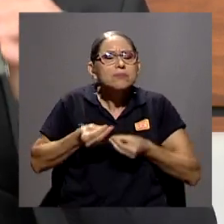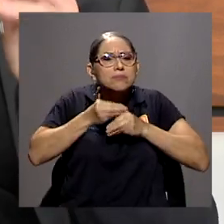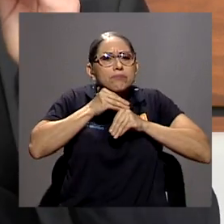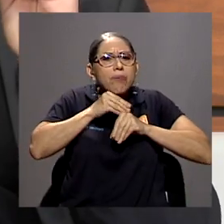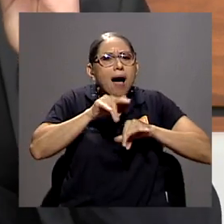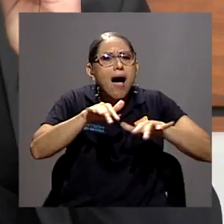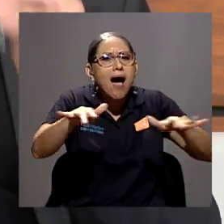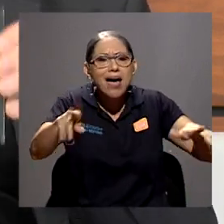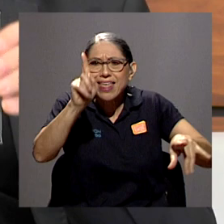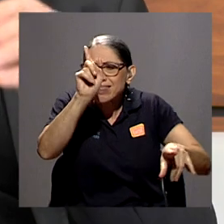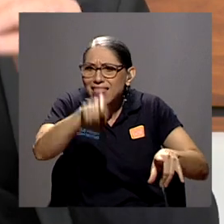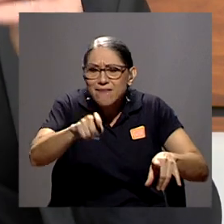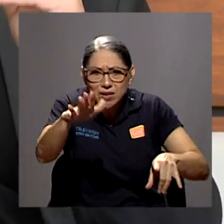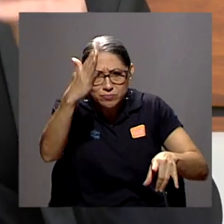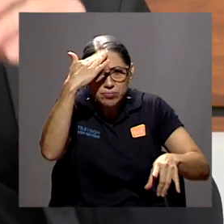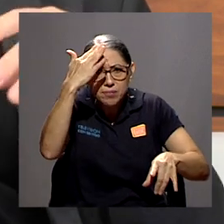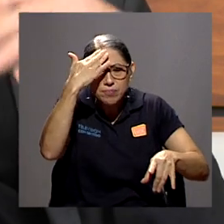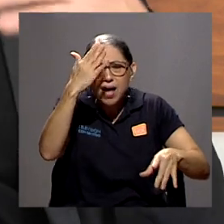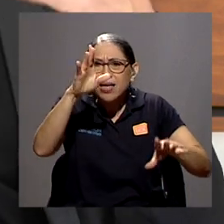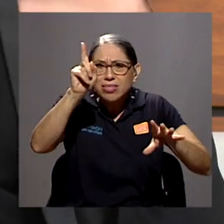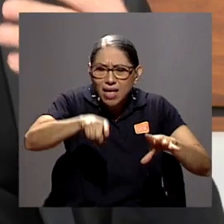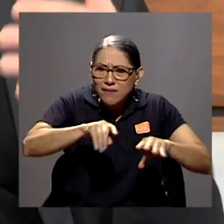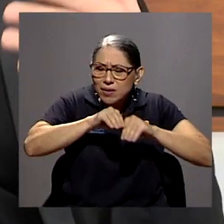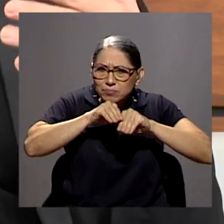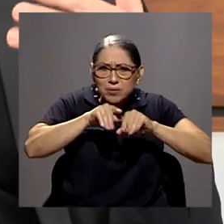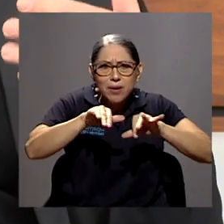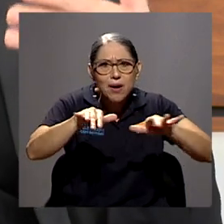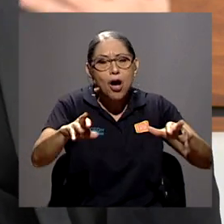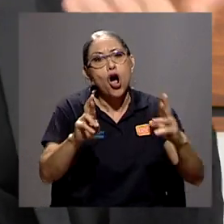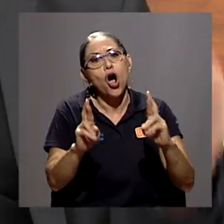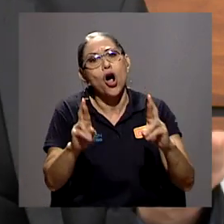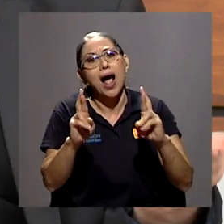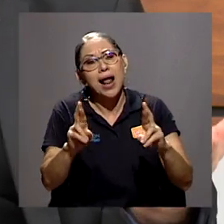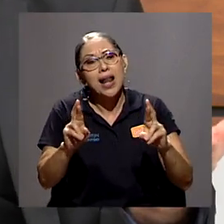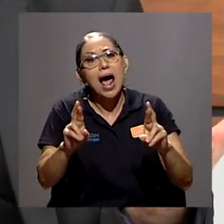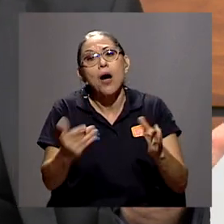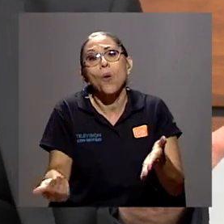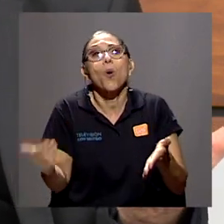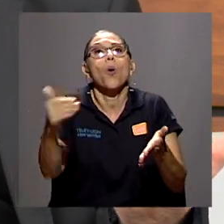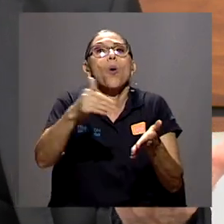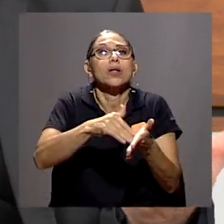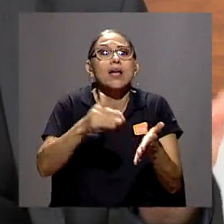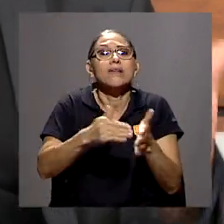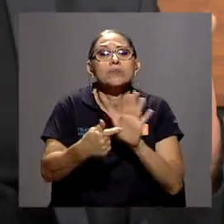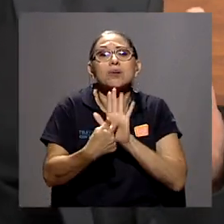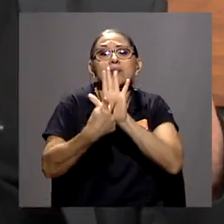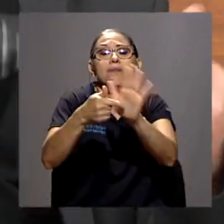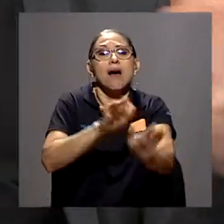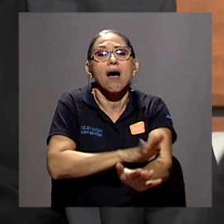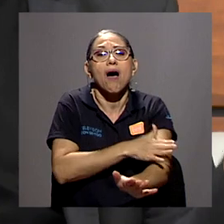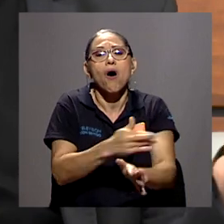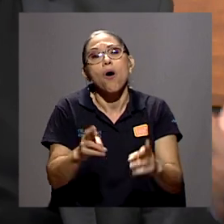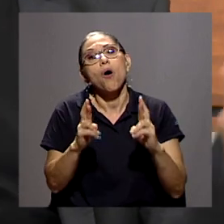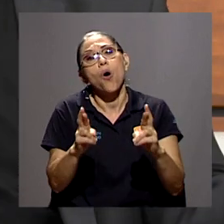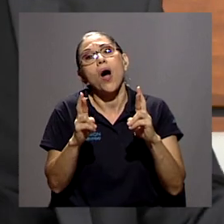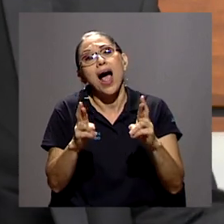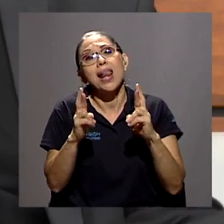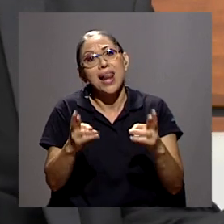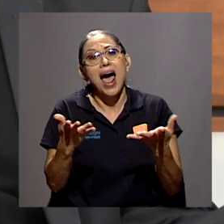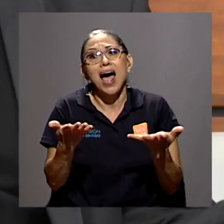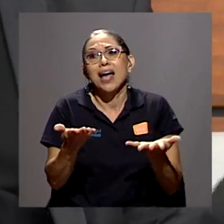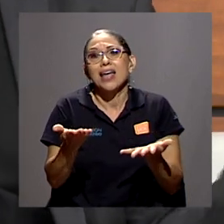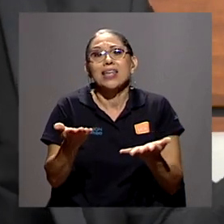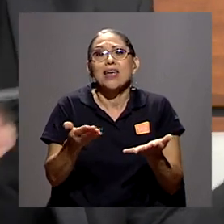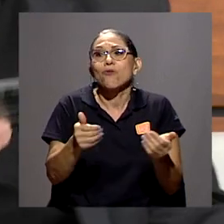los gremios tienen que llegar a las personas tiene que ser ojala volverse a interpretar anotado interpretar otra vez ojala que forme parte del repertorio